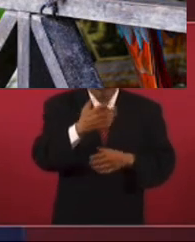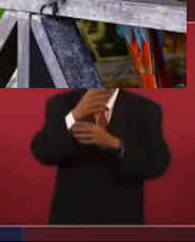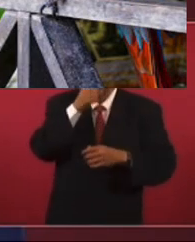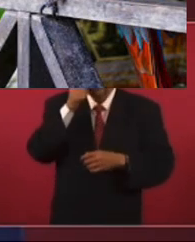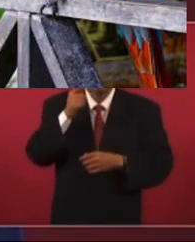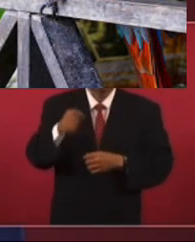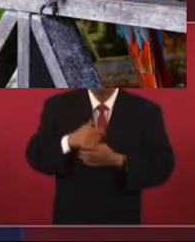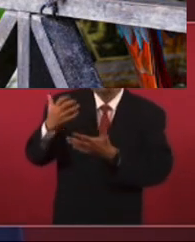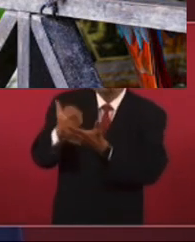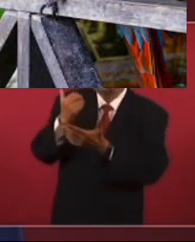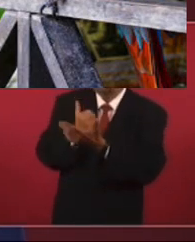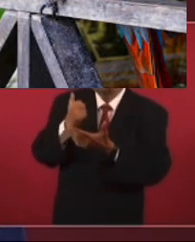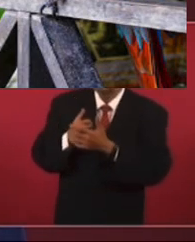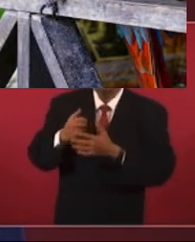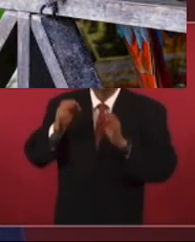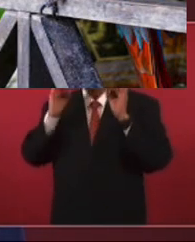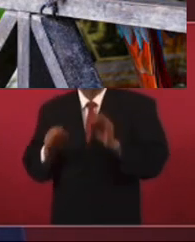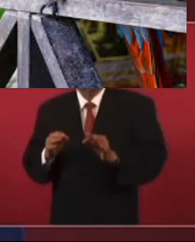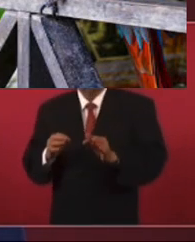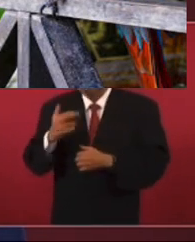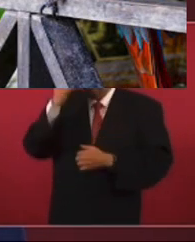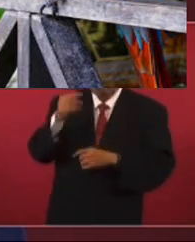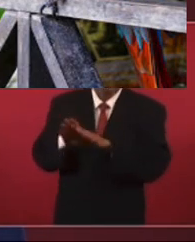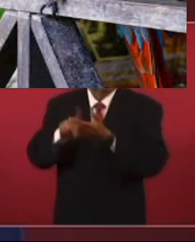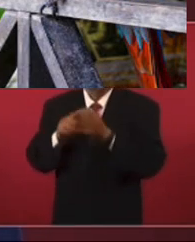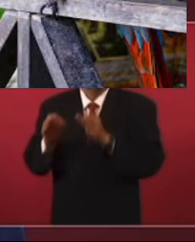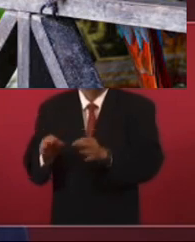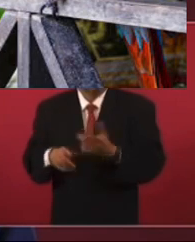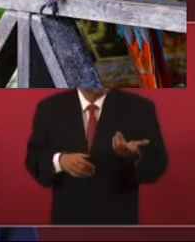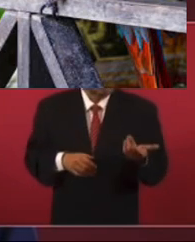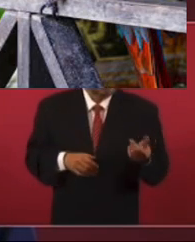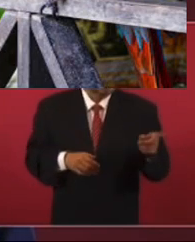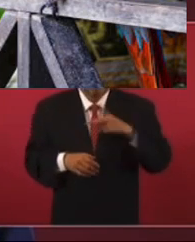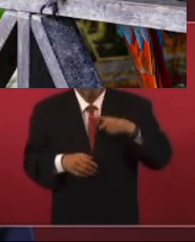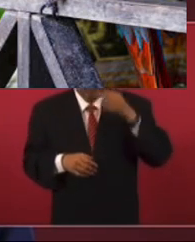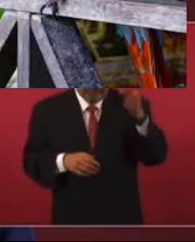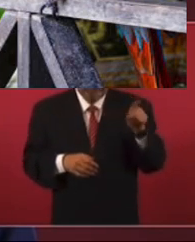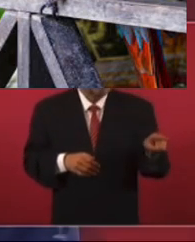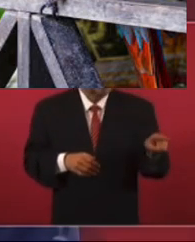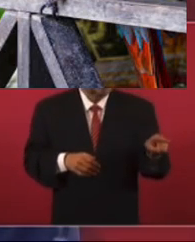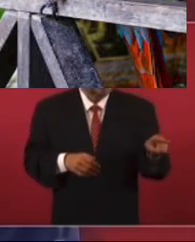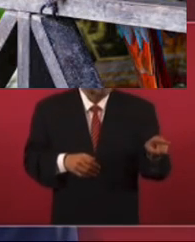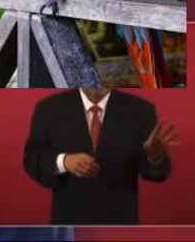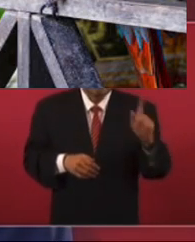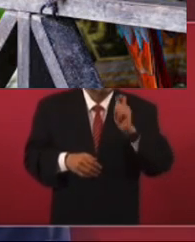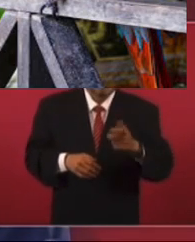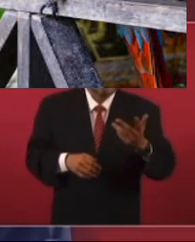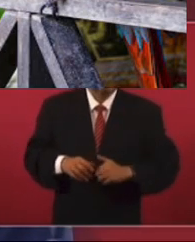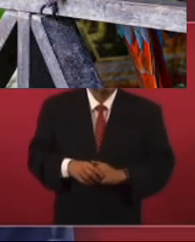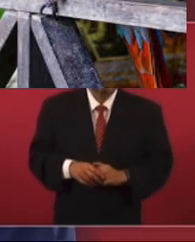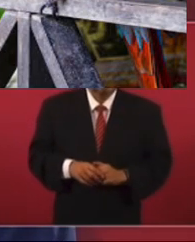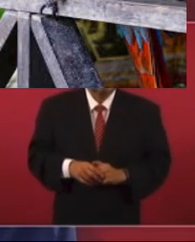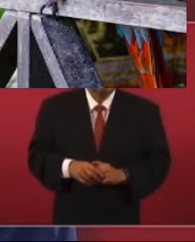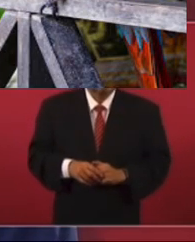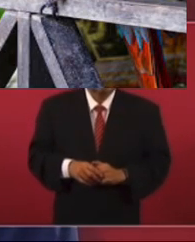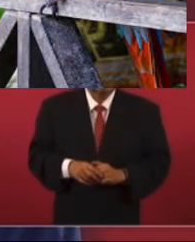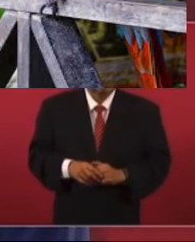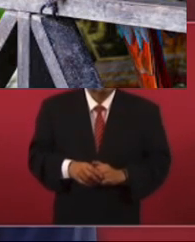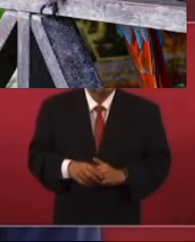bueno y que tiene un escudo, que es el pueblo, todas esas frases estúpidas, se le van